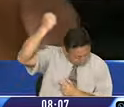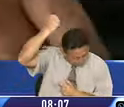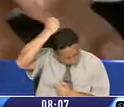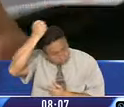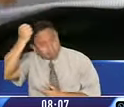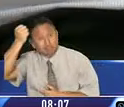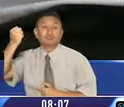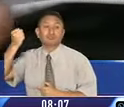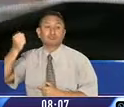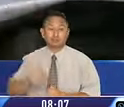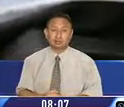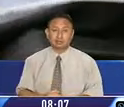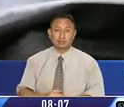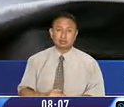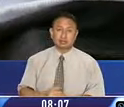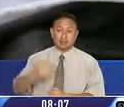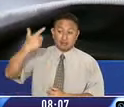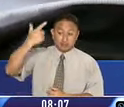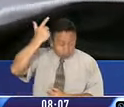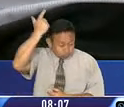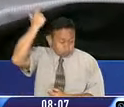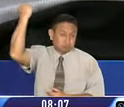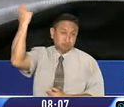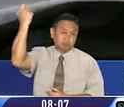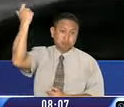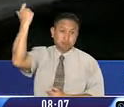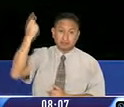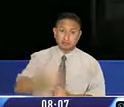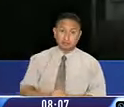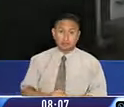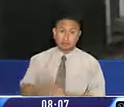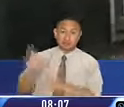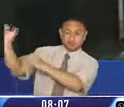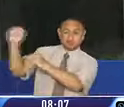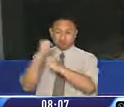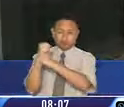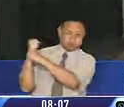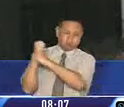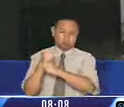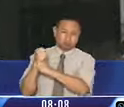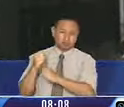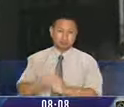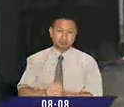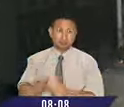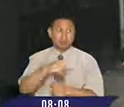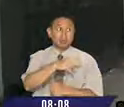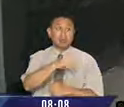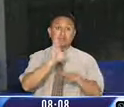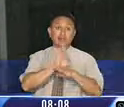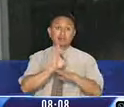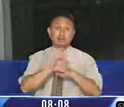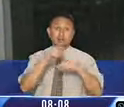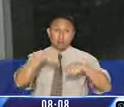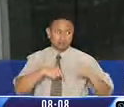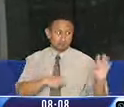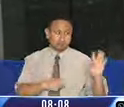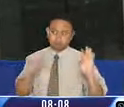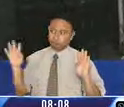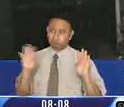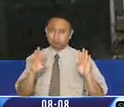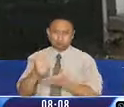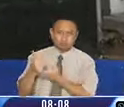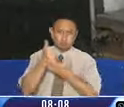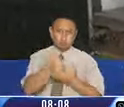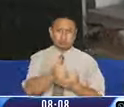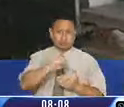abajo y le alzo el brazo que tenía el arma. Forcejearon y a los pocos segundos vio cómo los testigos fueron solidarios y